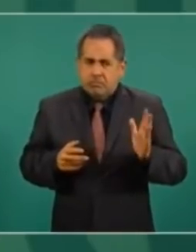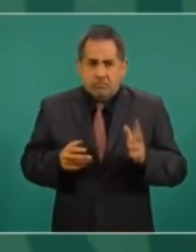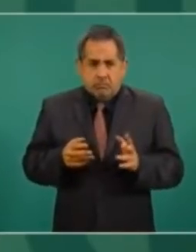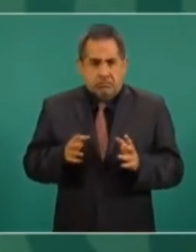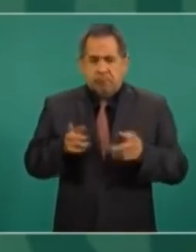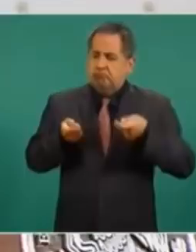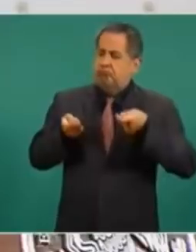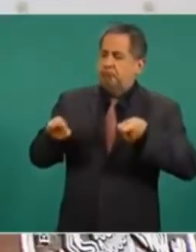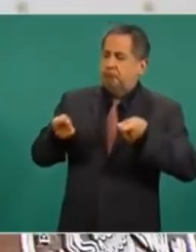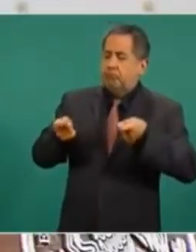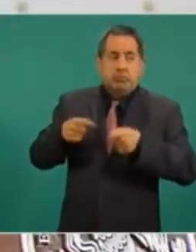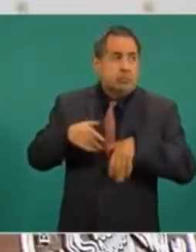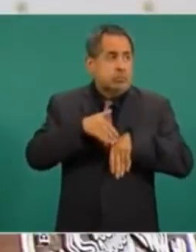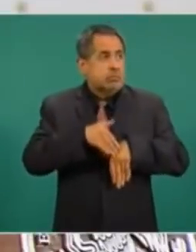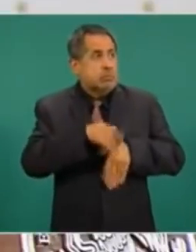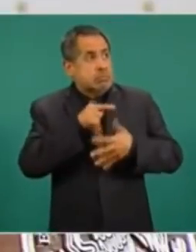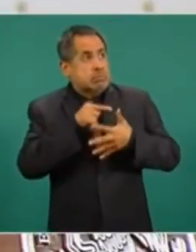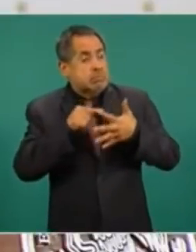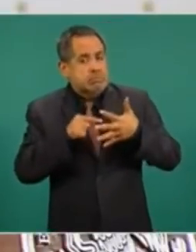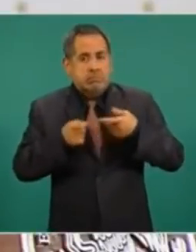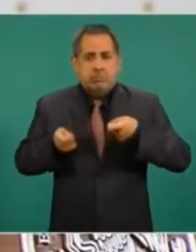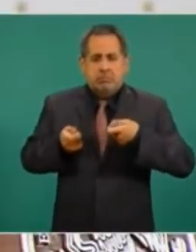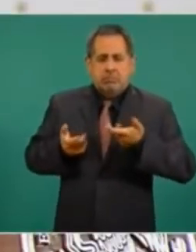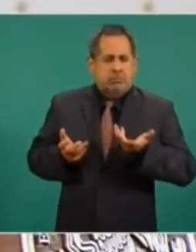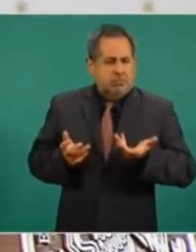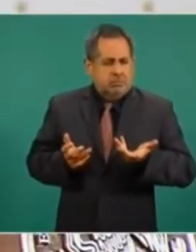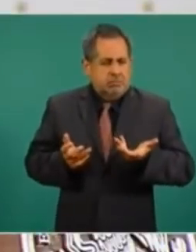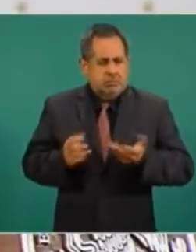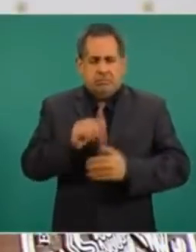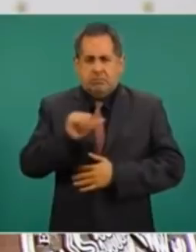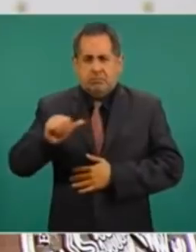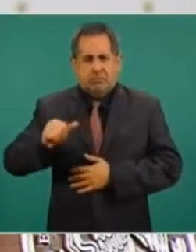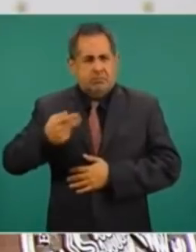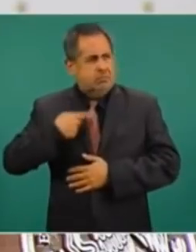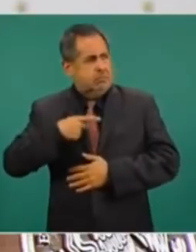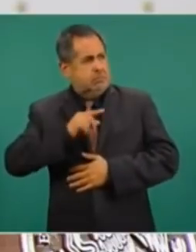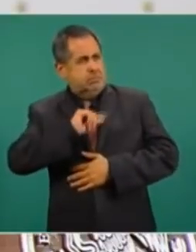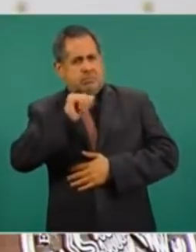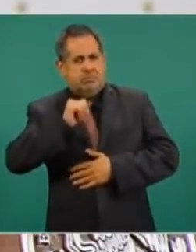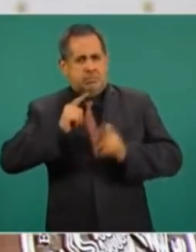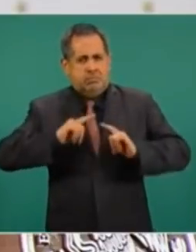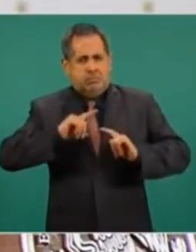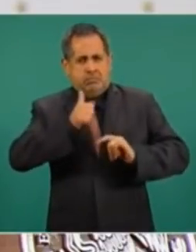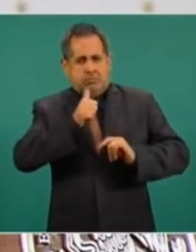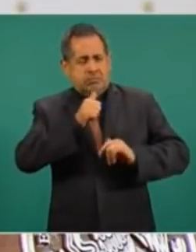casi bajo las órdenes de agentes extranjeros.